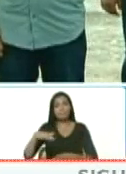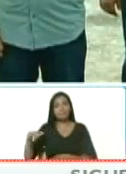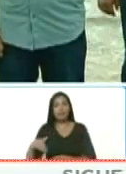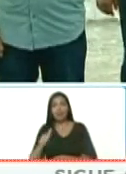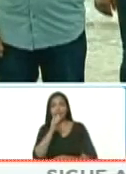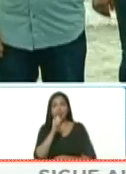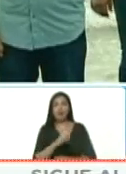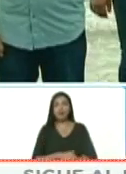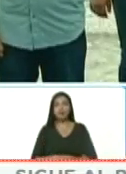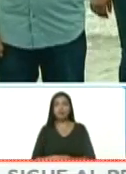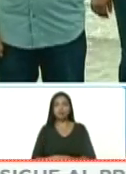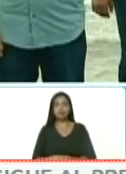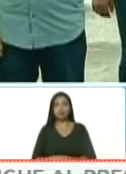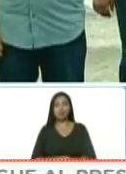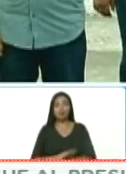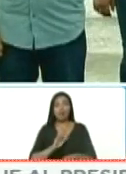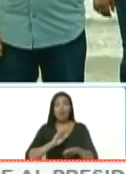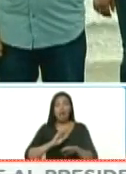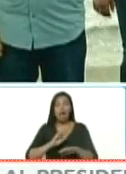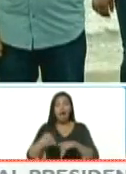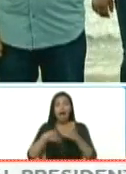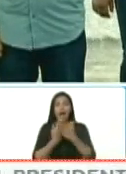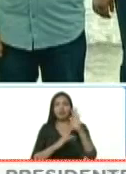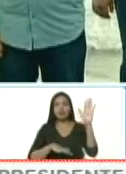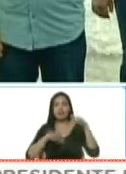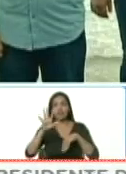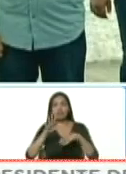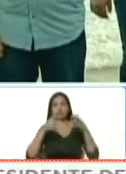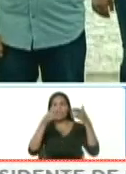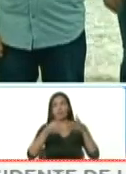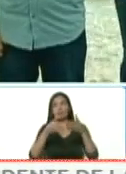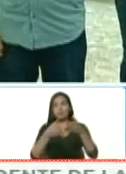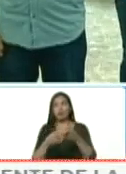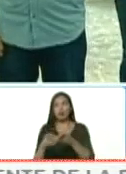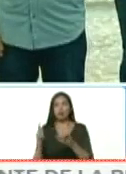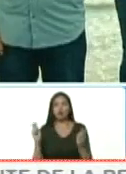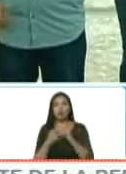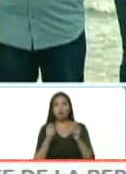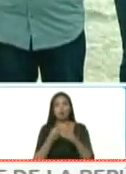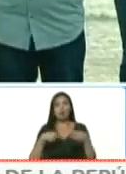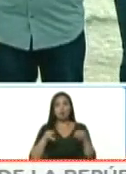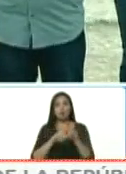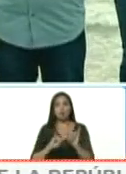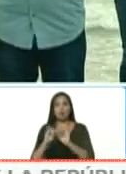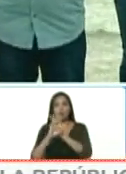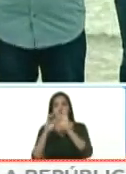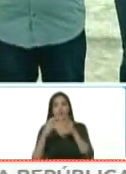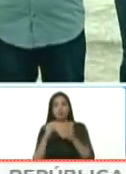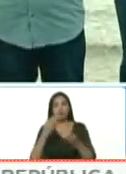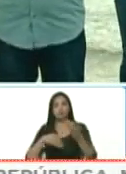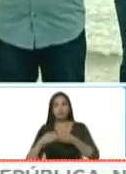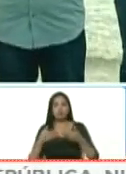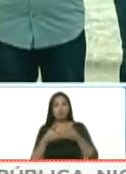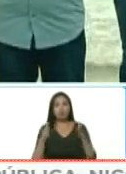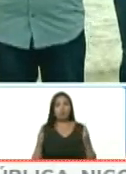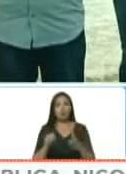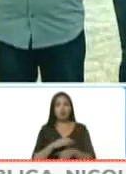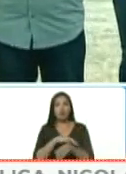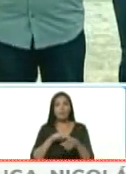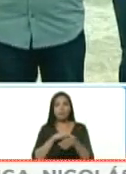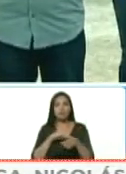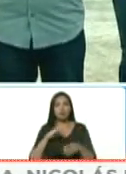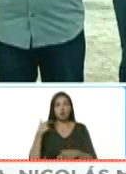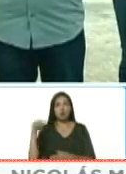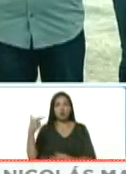a lanzar hasta 15 barcos de traslado de pasajeros para el servicio público de la misión